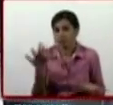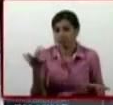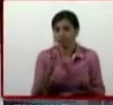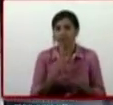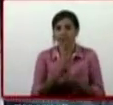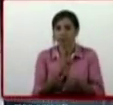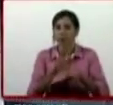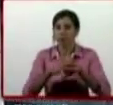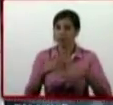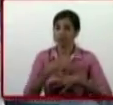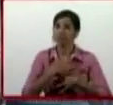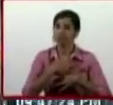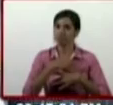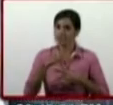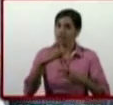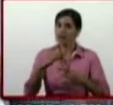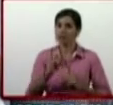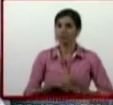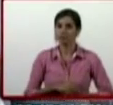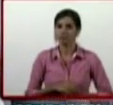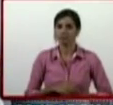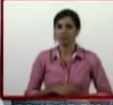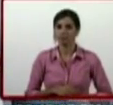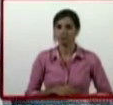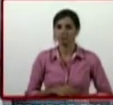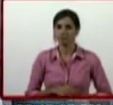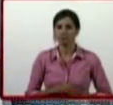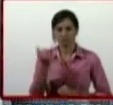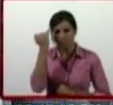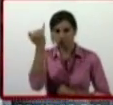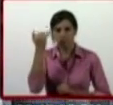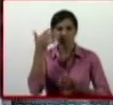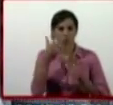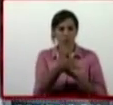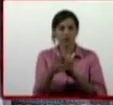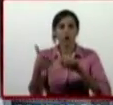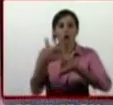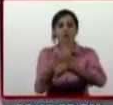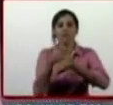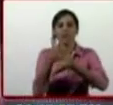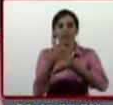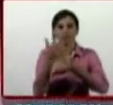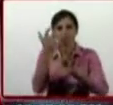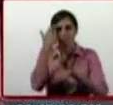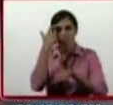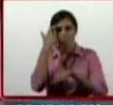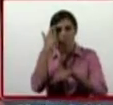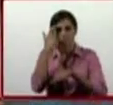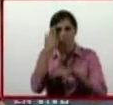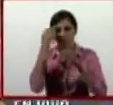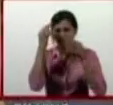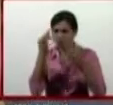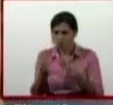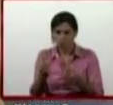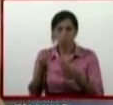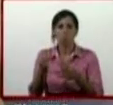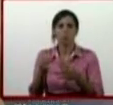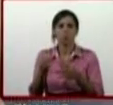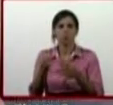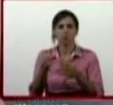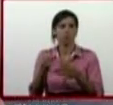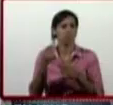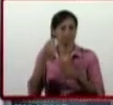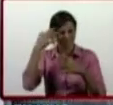interés, por el concepto de un gobierno que está convencido de un proyecto